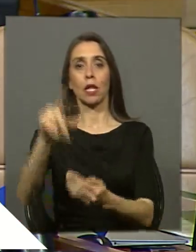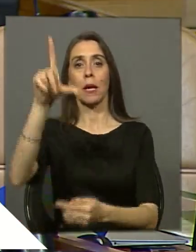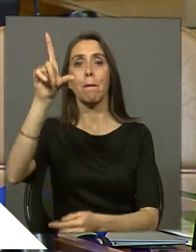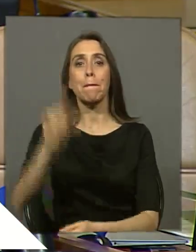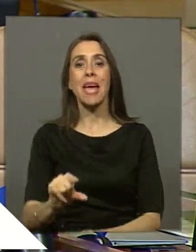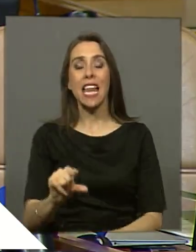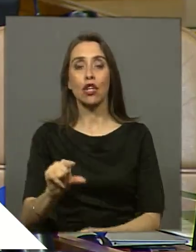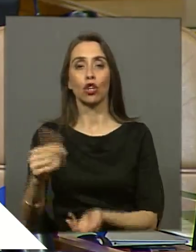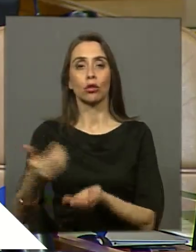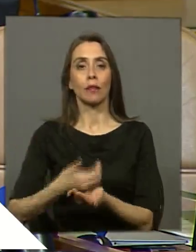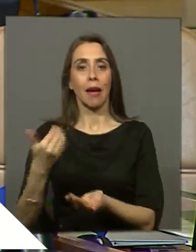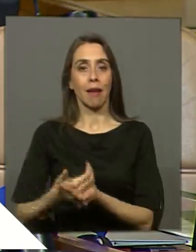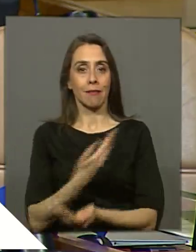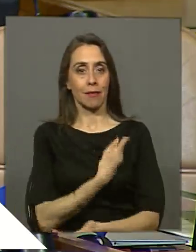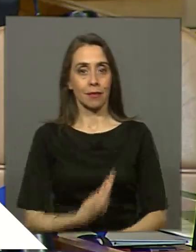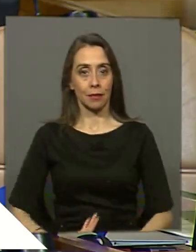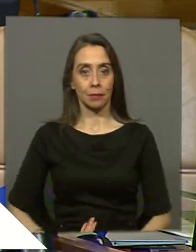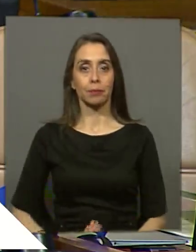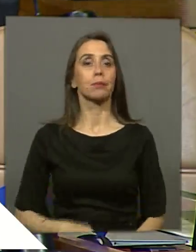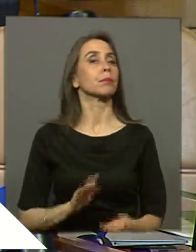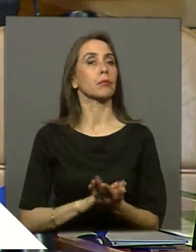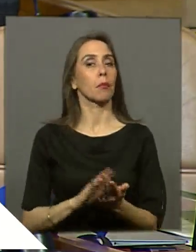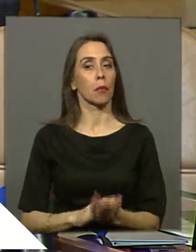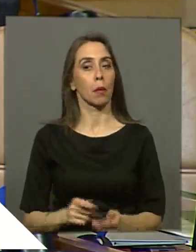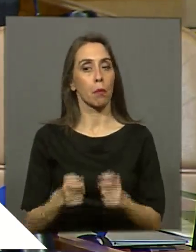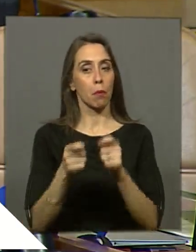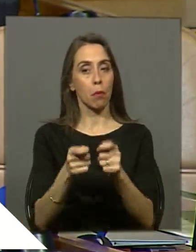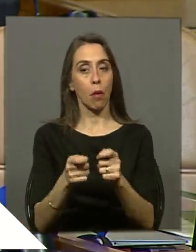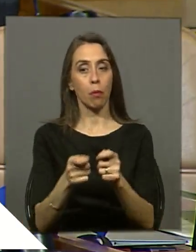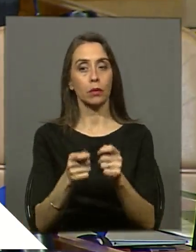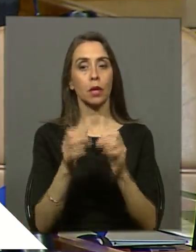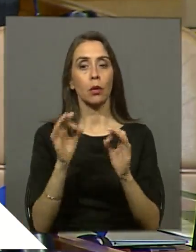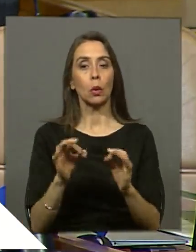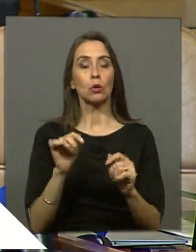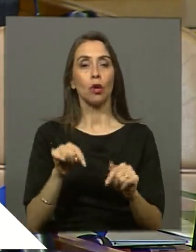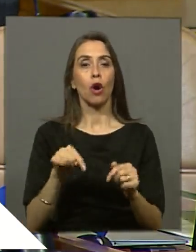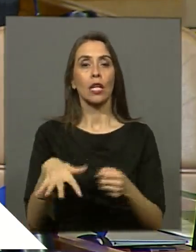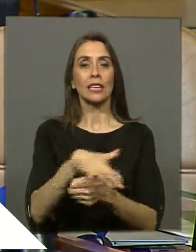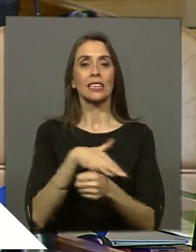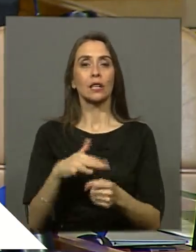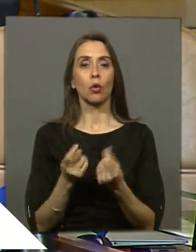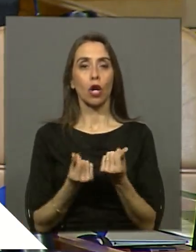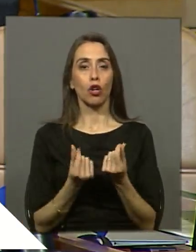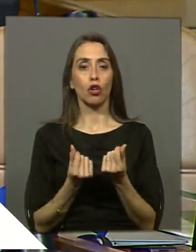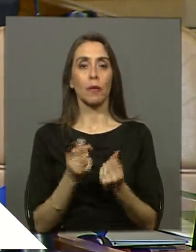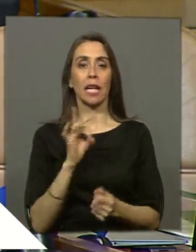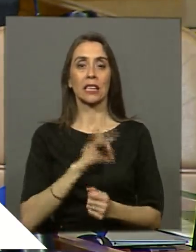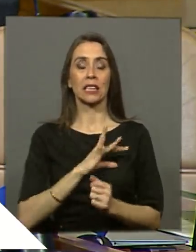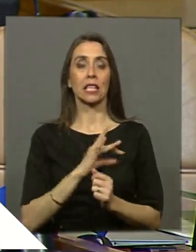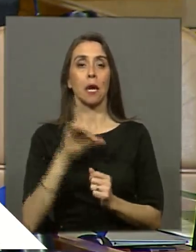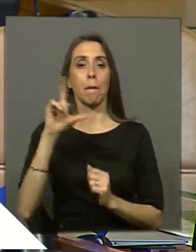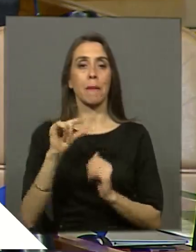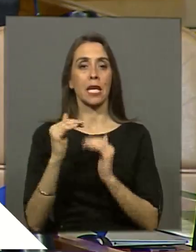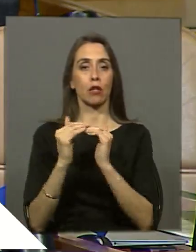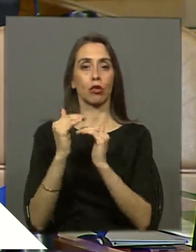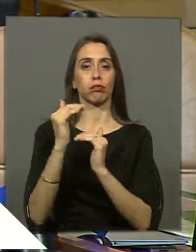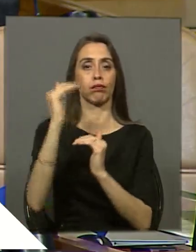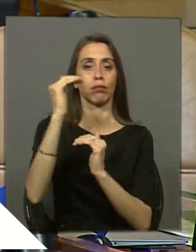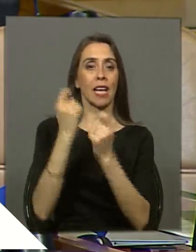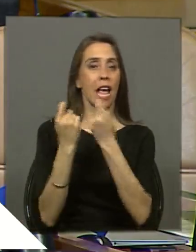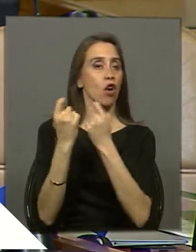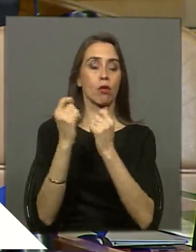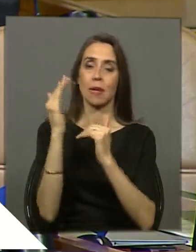por otra parte entiendo que se trata de una propuesta que responde a la actual coyuntura económica de menor crecimiento se trata de una